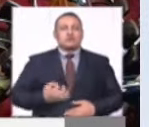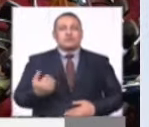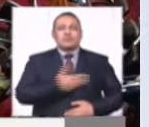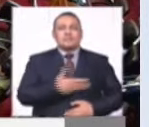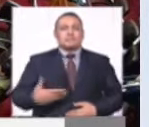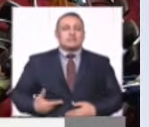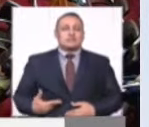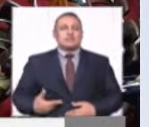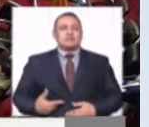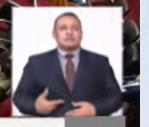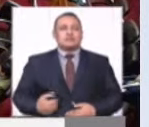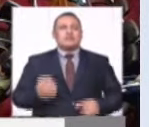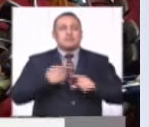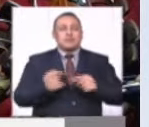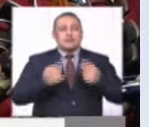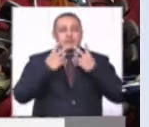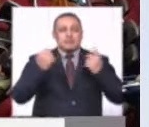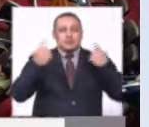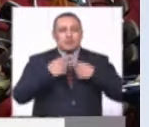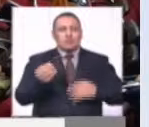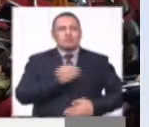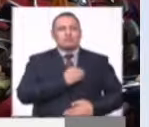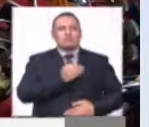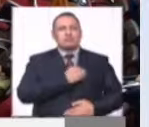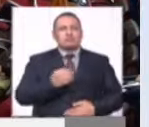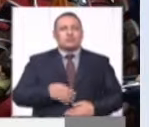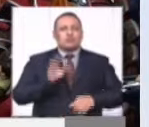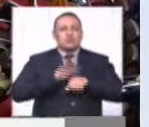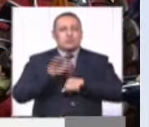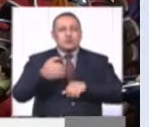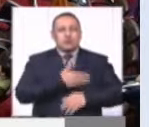presidente, para ver si había un mea culpa del gobierno.